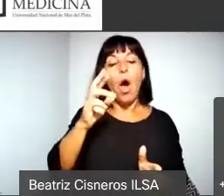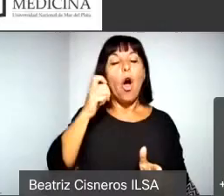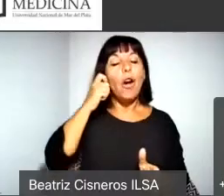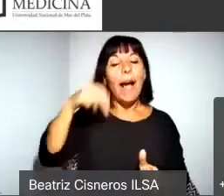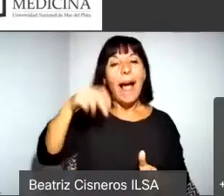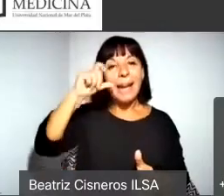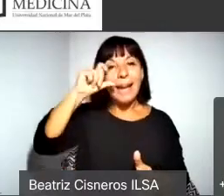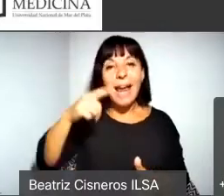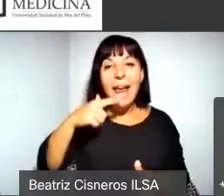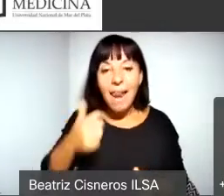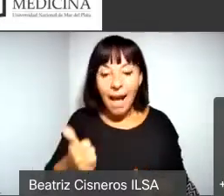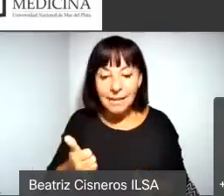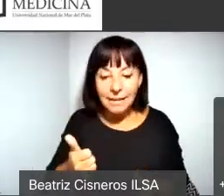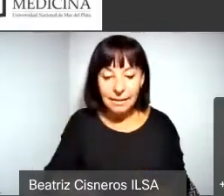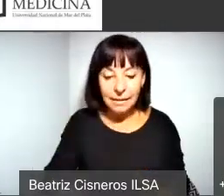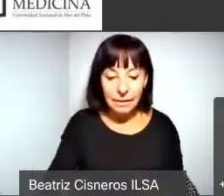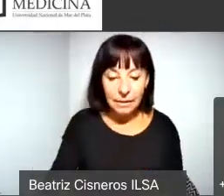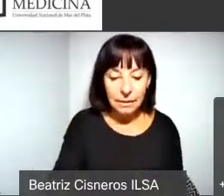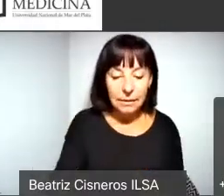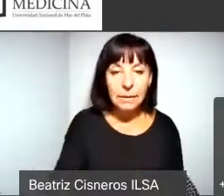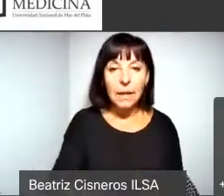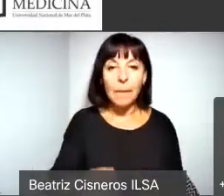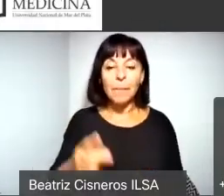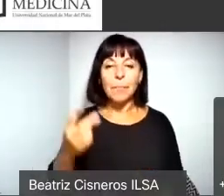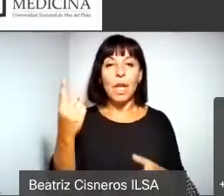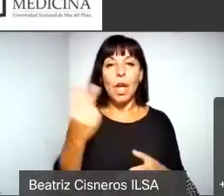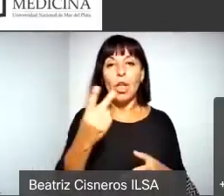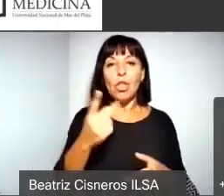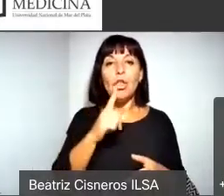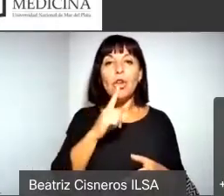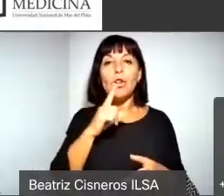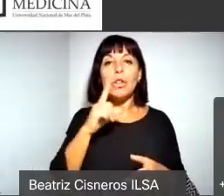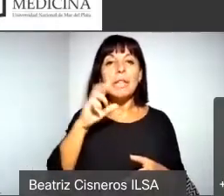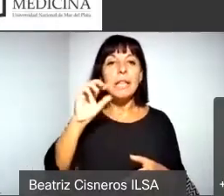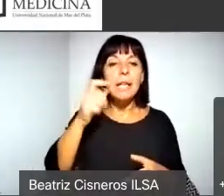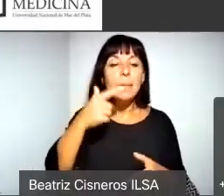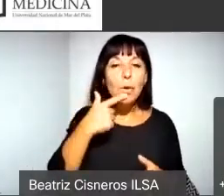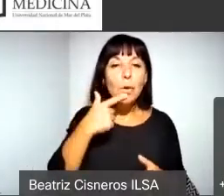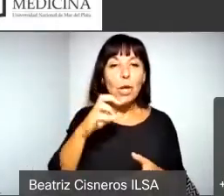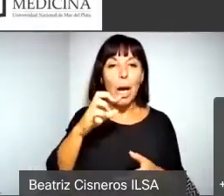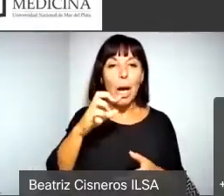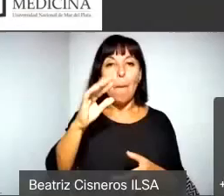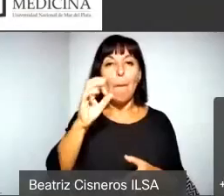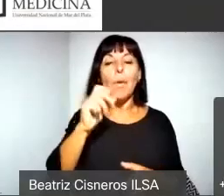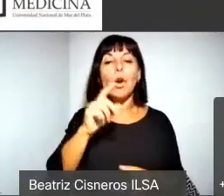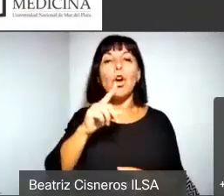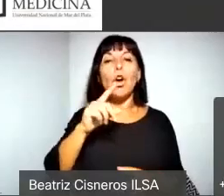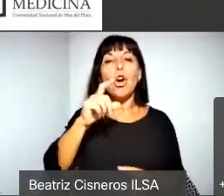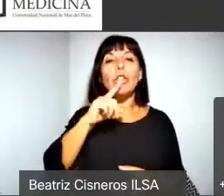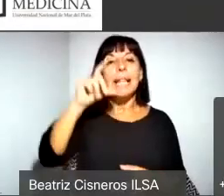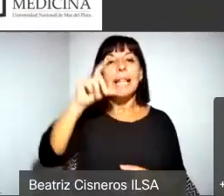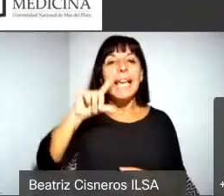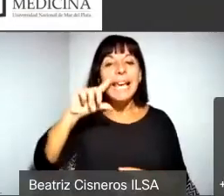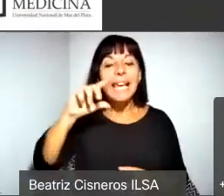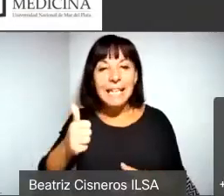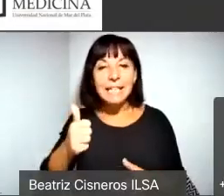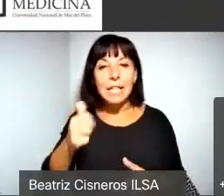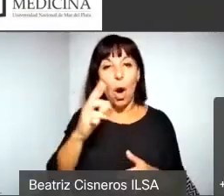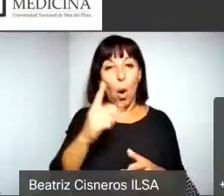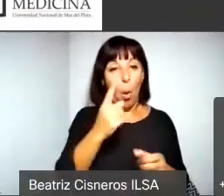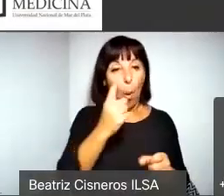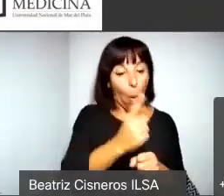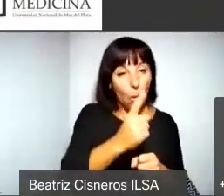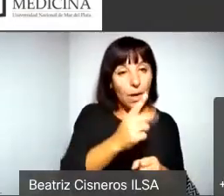Van a leer seguramente en la bibliografía que existen 2 tipos de proteínas en el citoesqueleto: las proteínas reguladoras y las proteínas